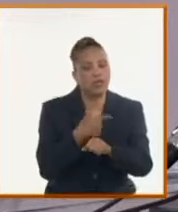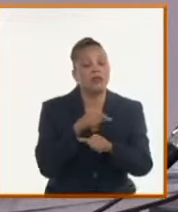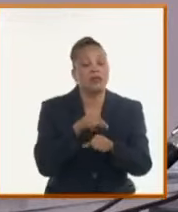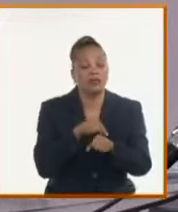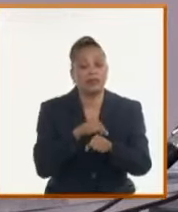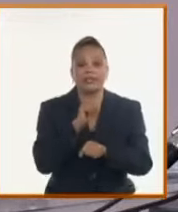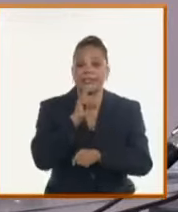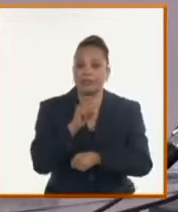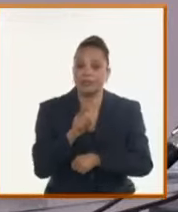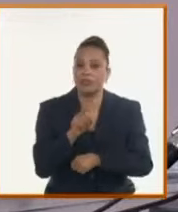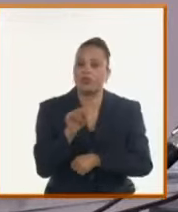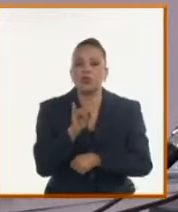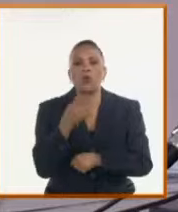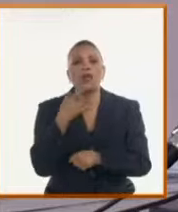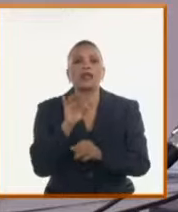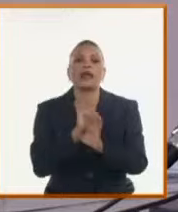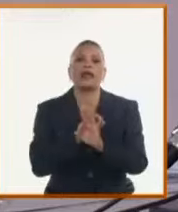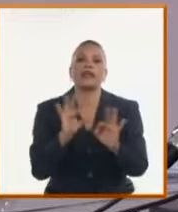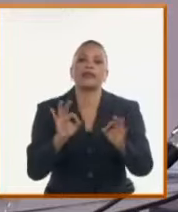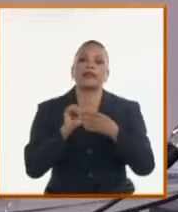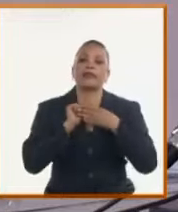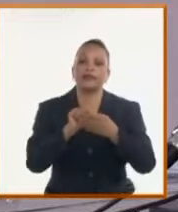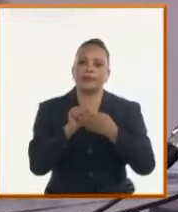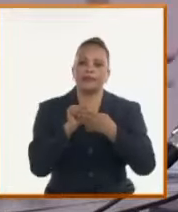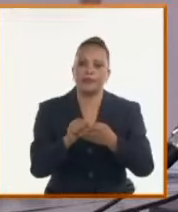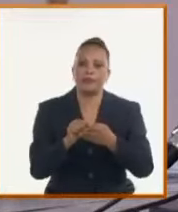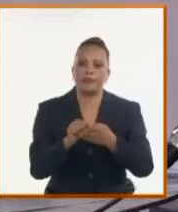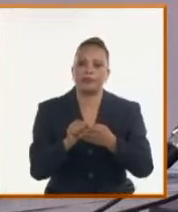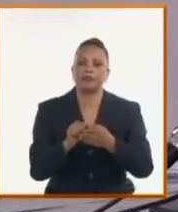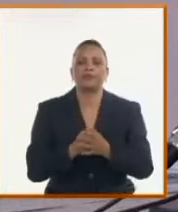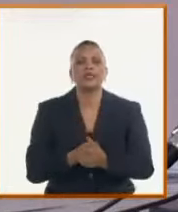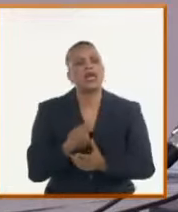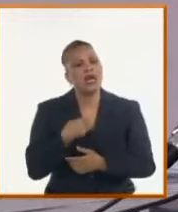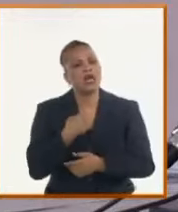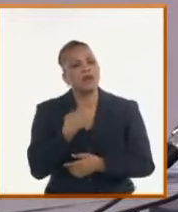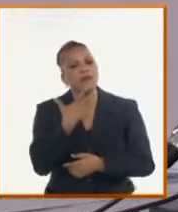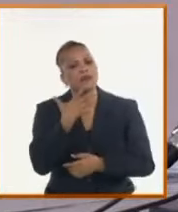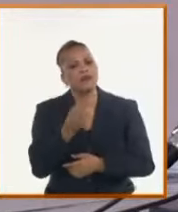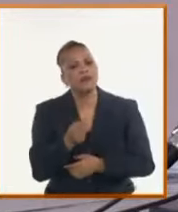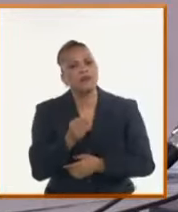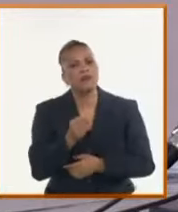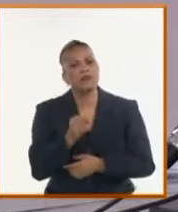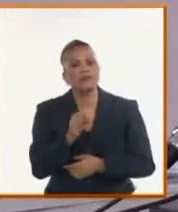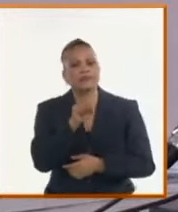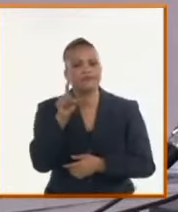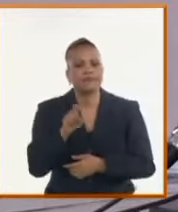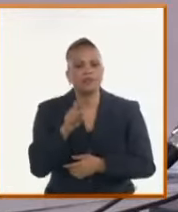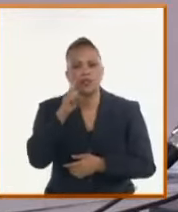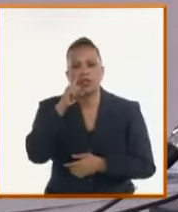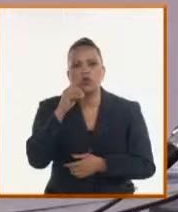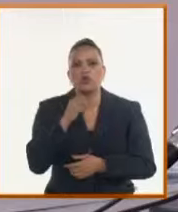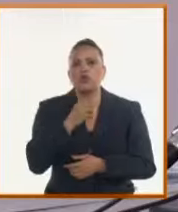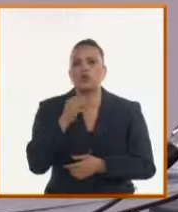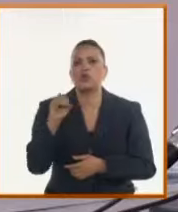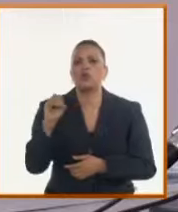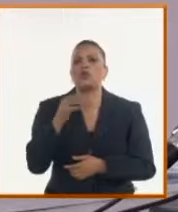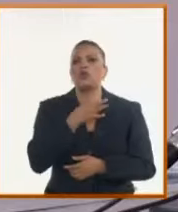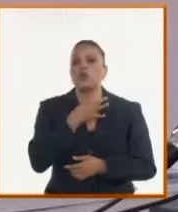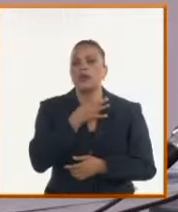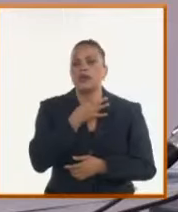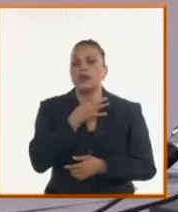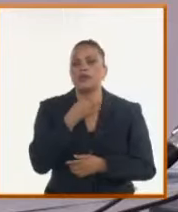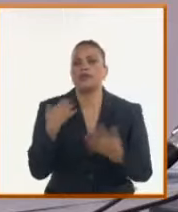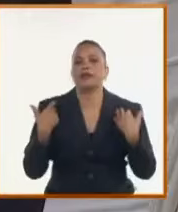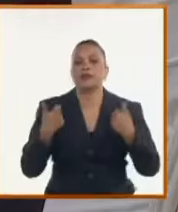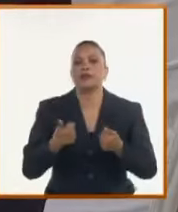de estos trenes y también de la calidad del servicio de manera general me gustaría entonces Noé que es el director general de la empresa de trenes nacionales